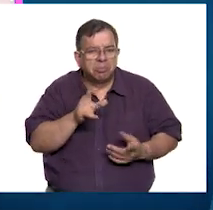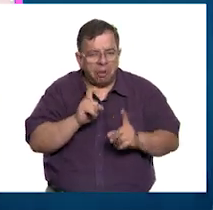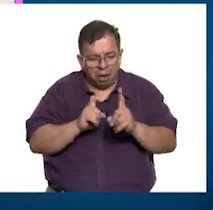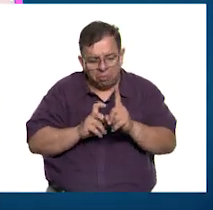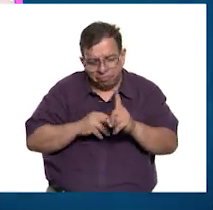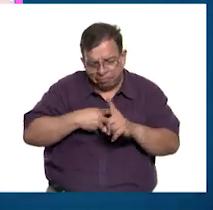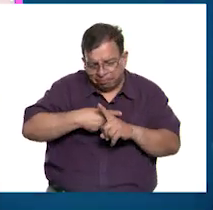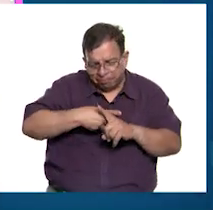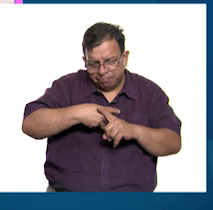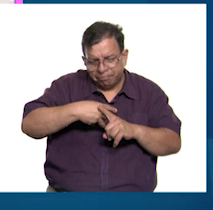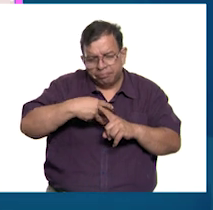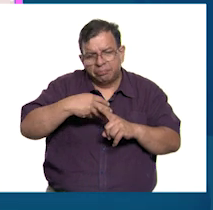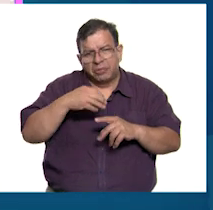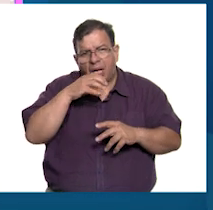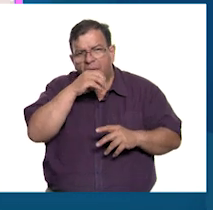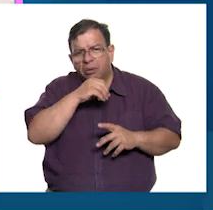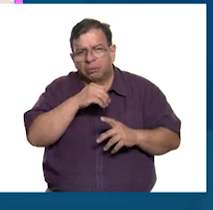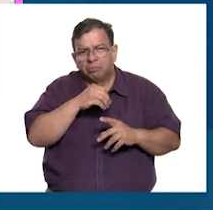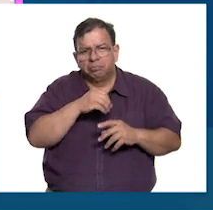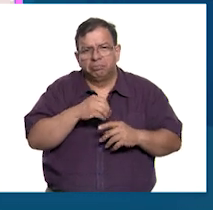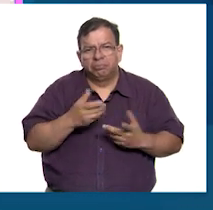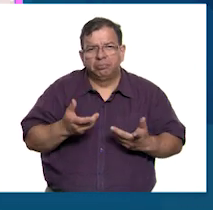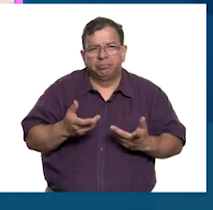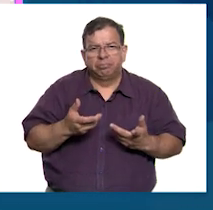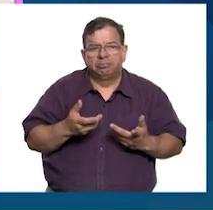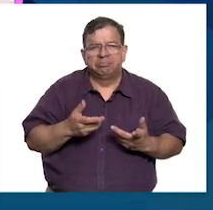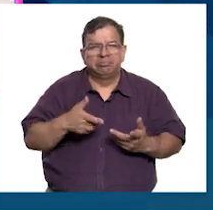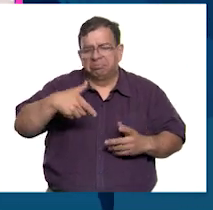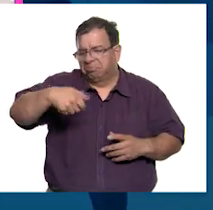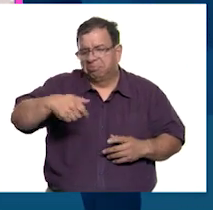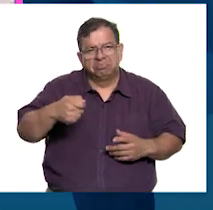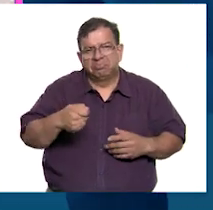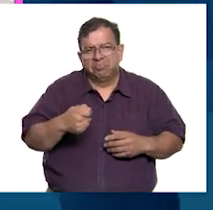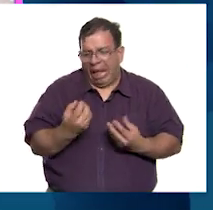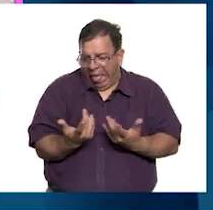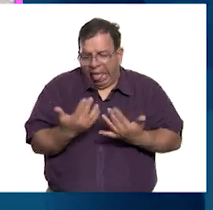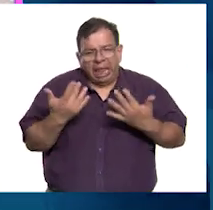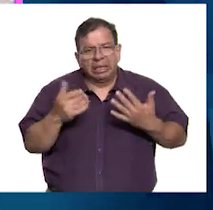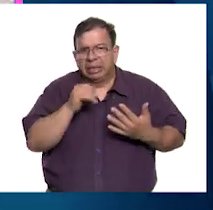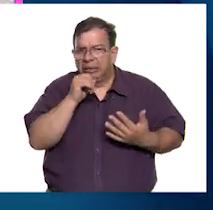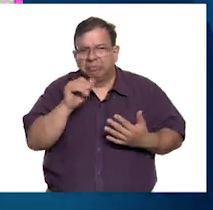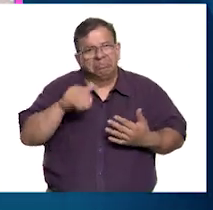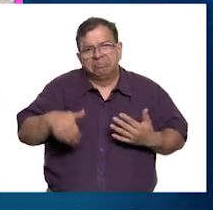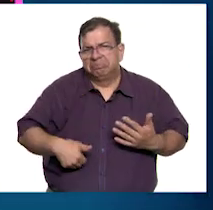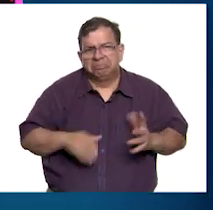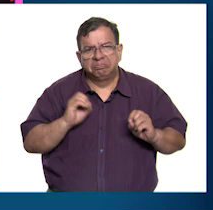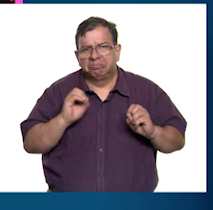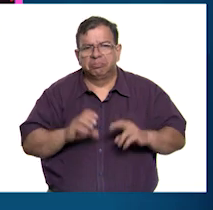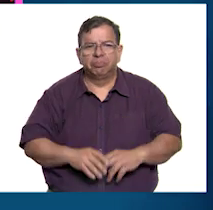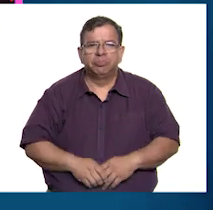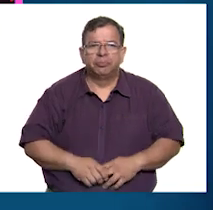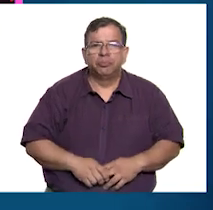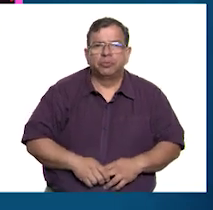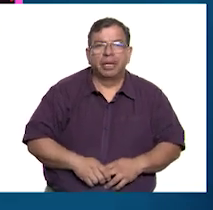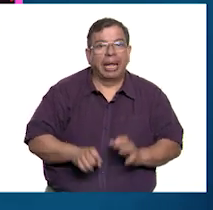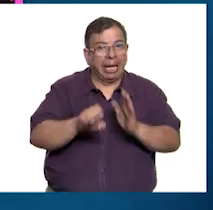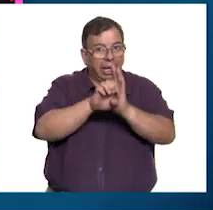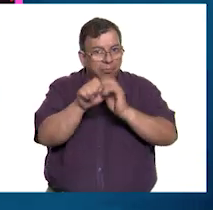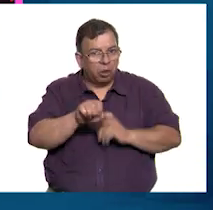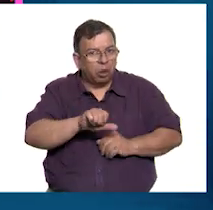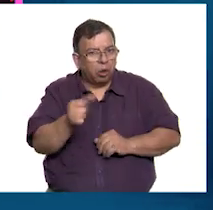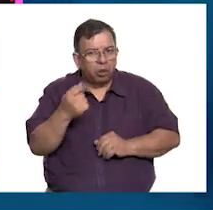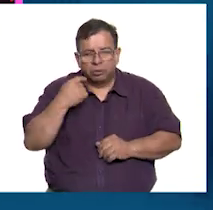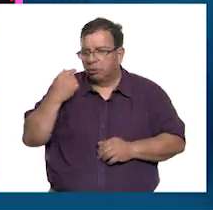se transmitió a la cuchara y por tanto pues no te vas a quemar y no vas a tener un accidente. Otro ejemplo